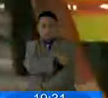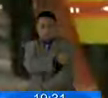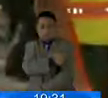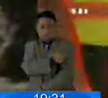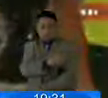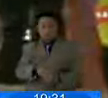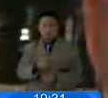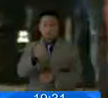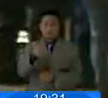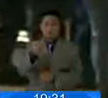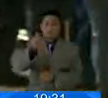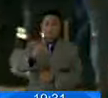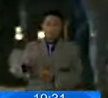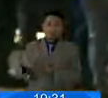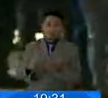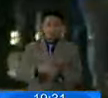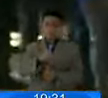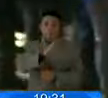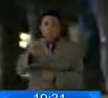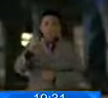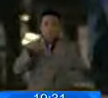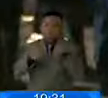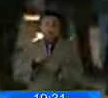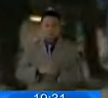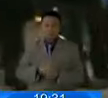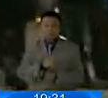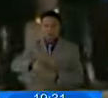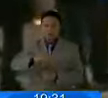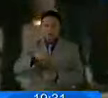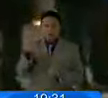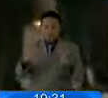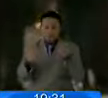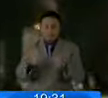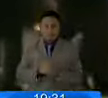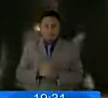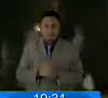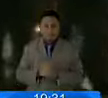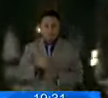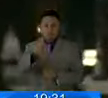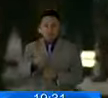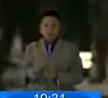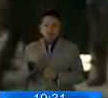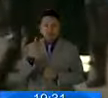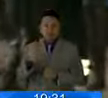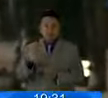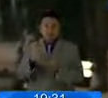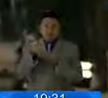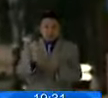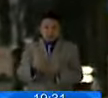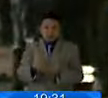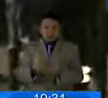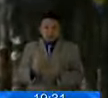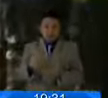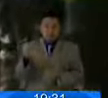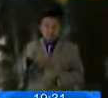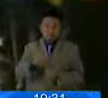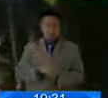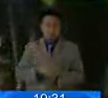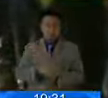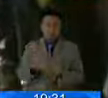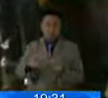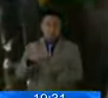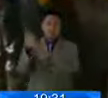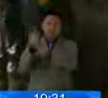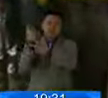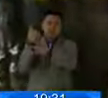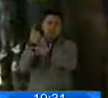es de 10 personas fallecidas y 20 heridos, la mayoría con politraumatismos. Para salvar la vida de dos pacientes críticos fue necesario la intervención del helicóptero del